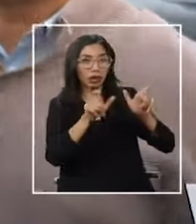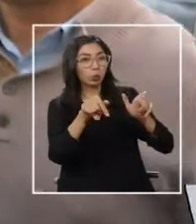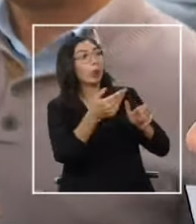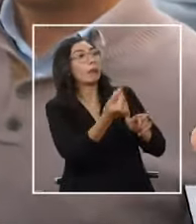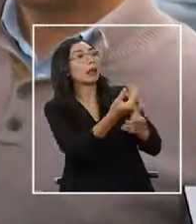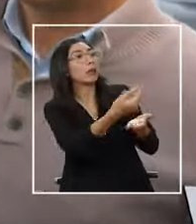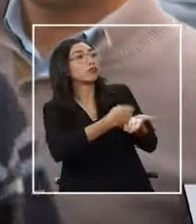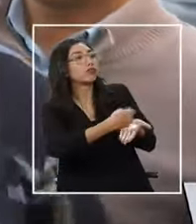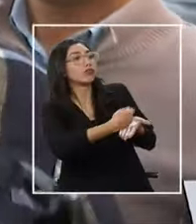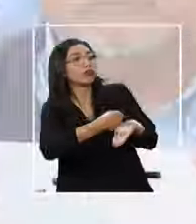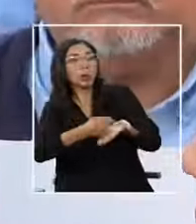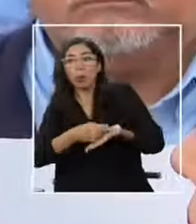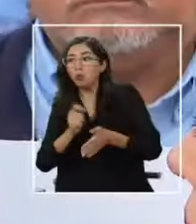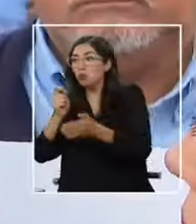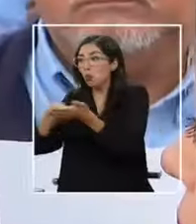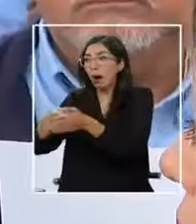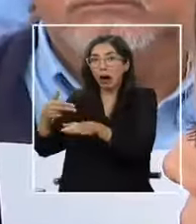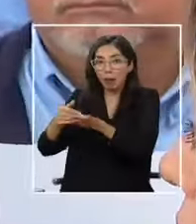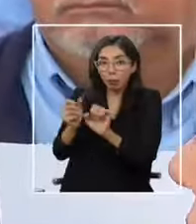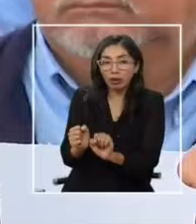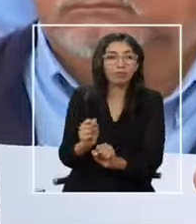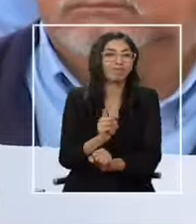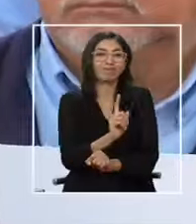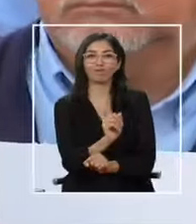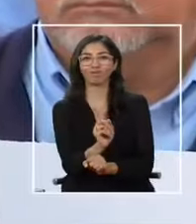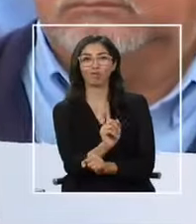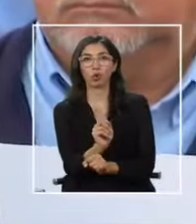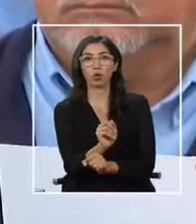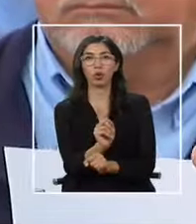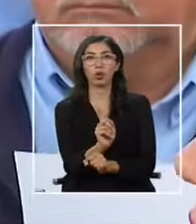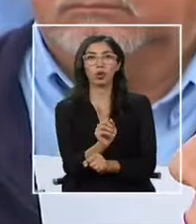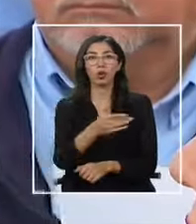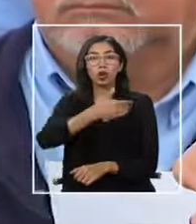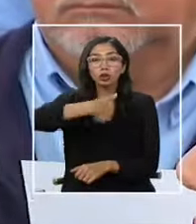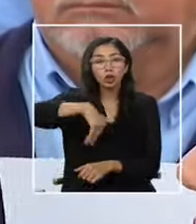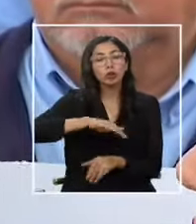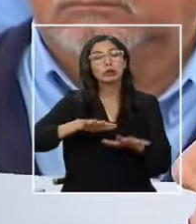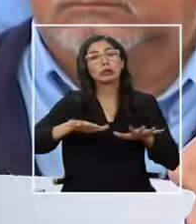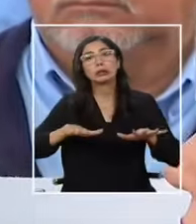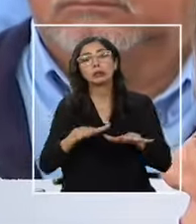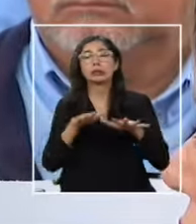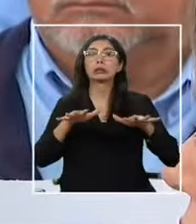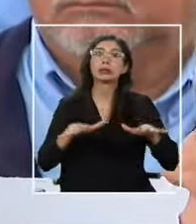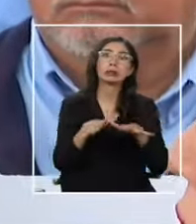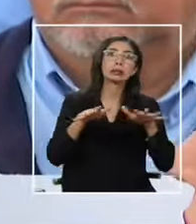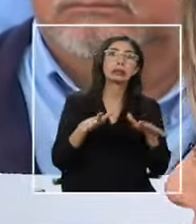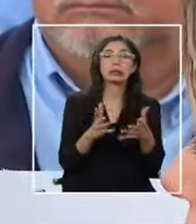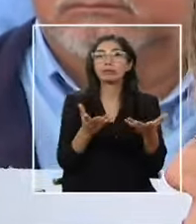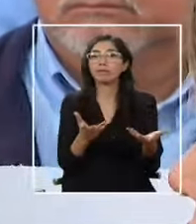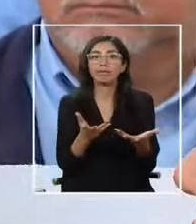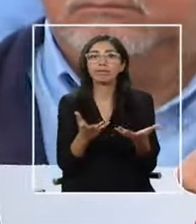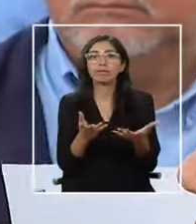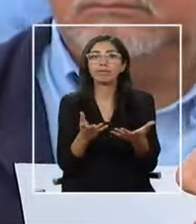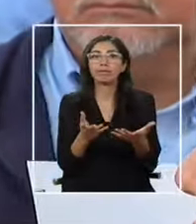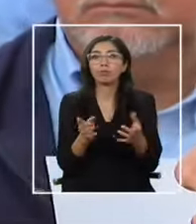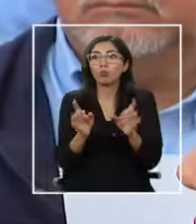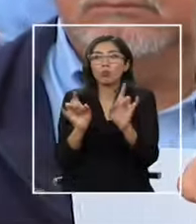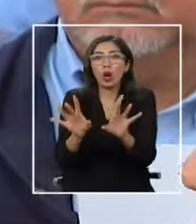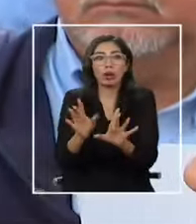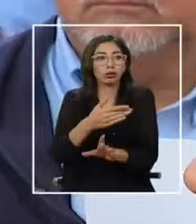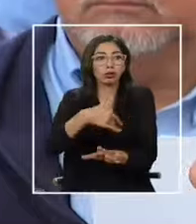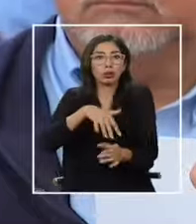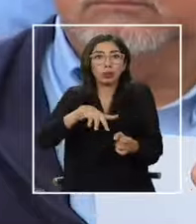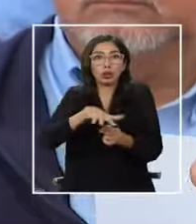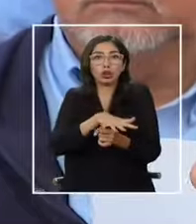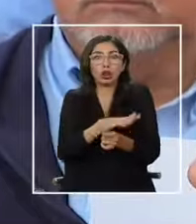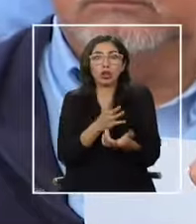lleva? No, realmente no. Bueno, para nosotros ha sido subsistir. Yo creo que eso es lo que describe lo que estamos viviendo